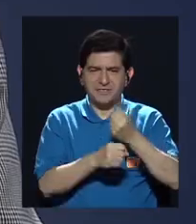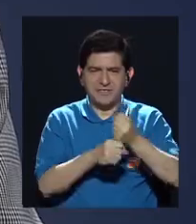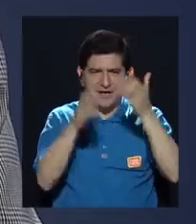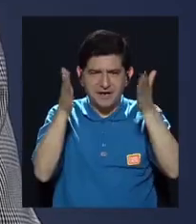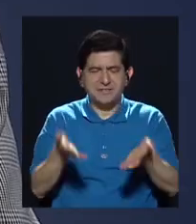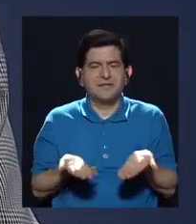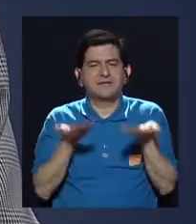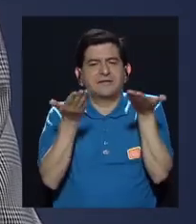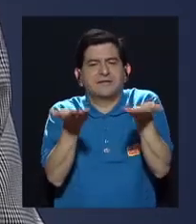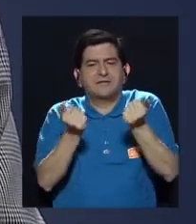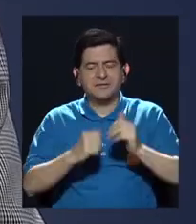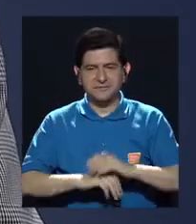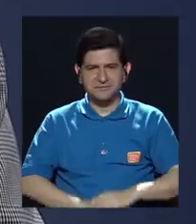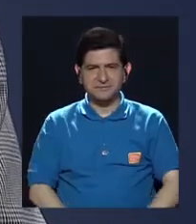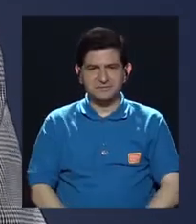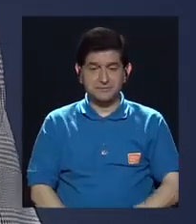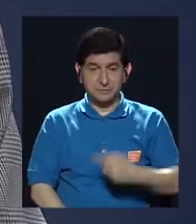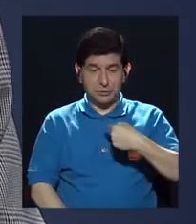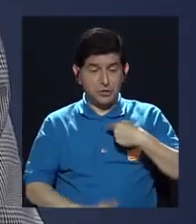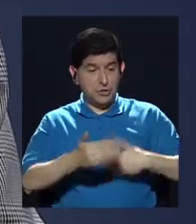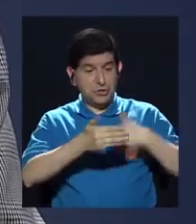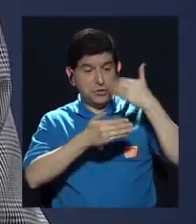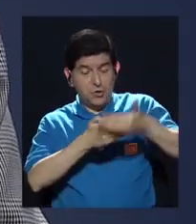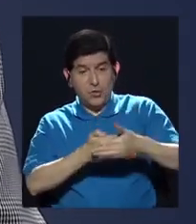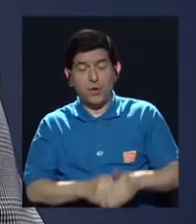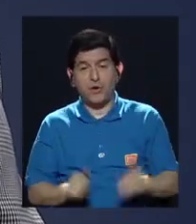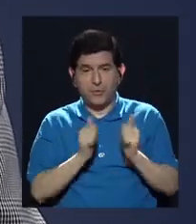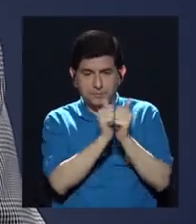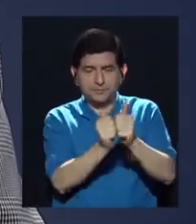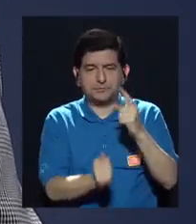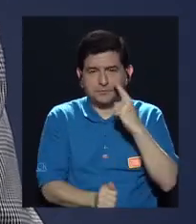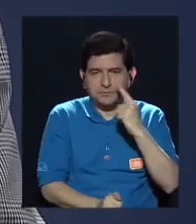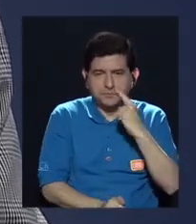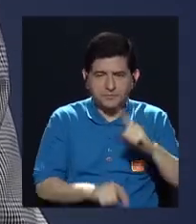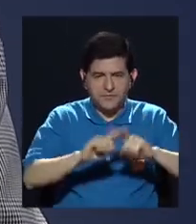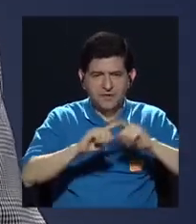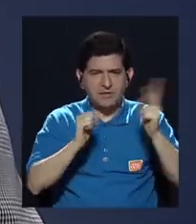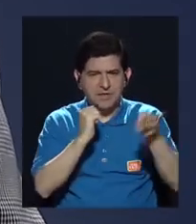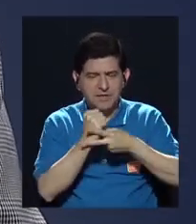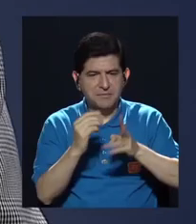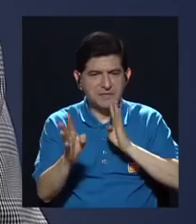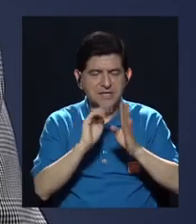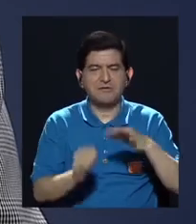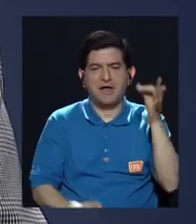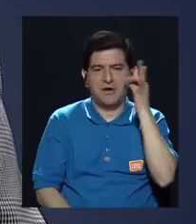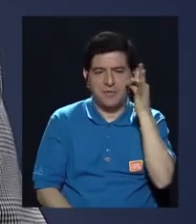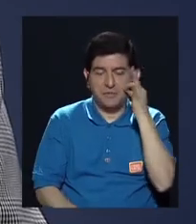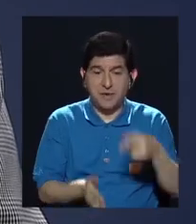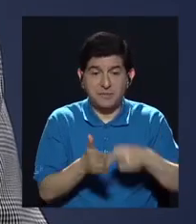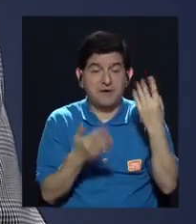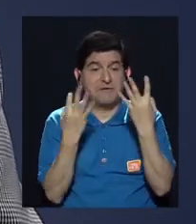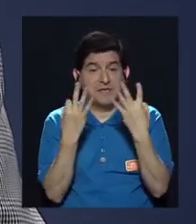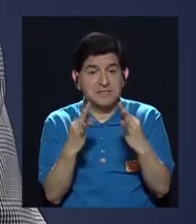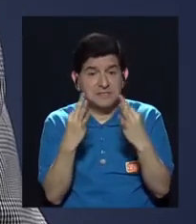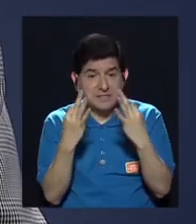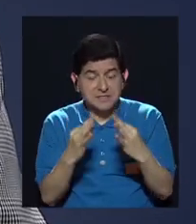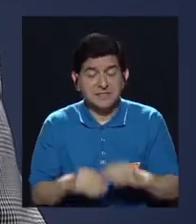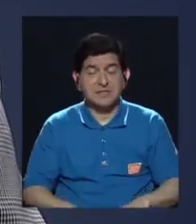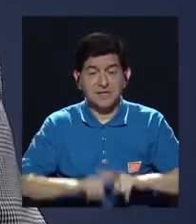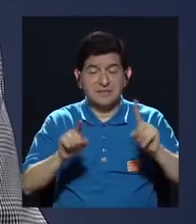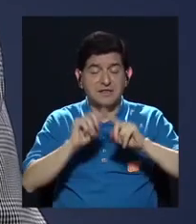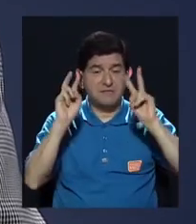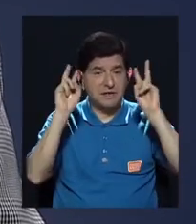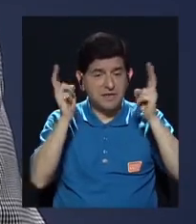los trabajadores. Y me tocó después a mí subir con mi padre varias veces a conversar con don Pepe y a veces a tratar